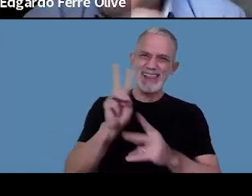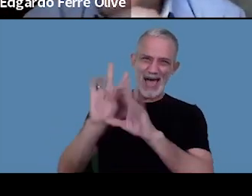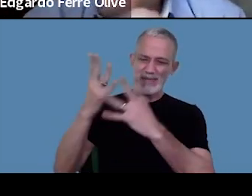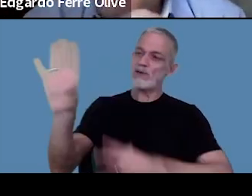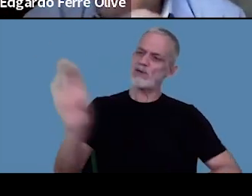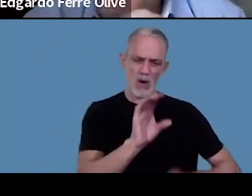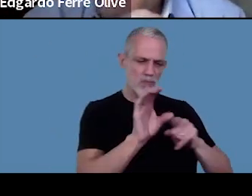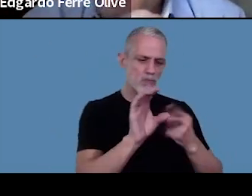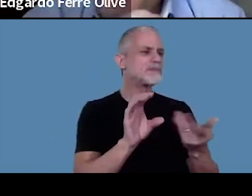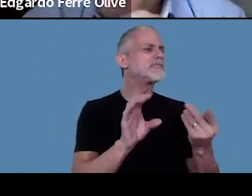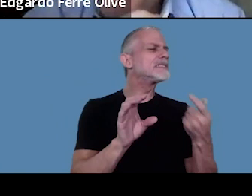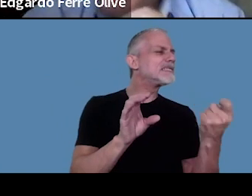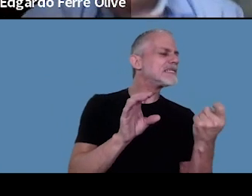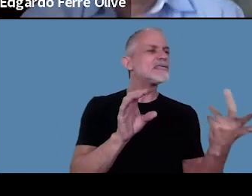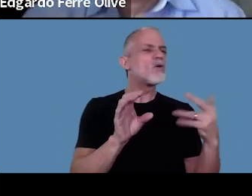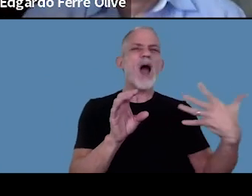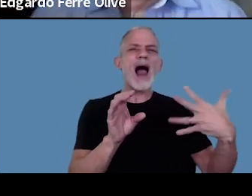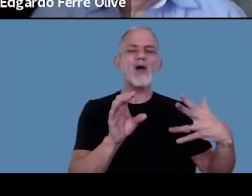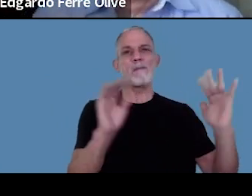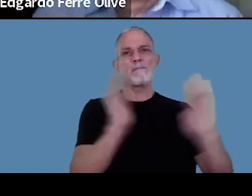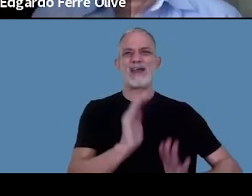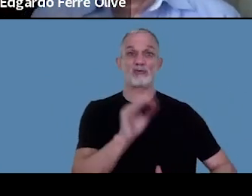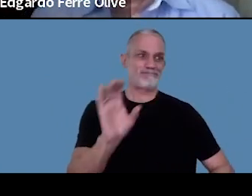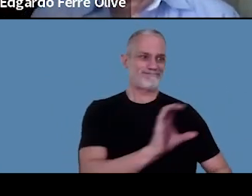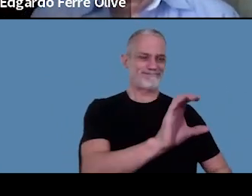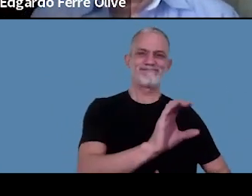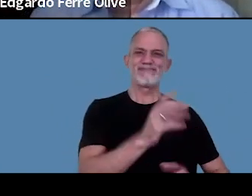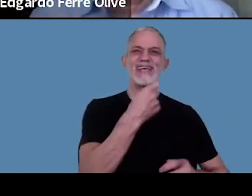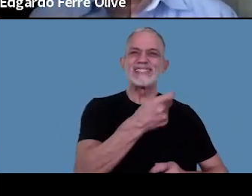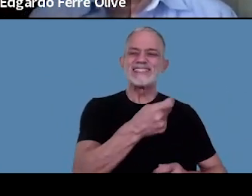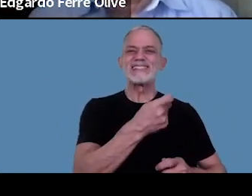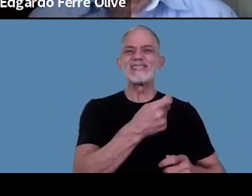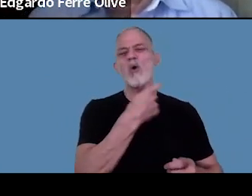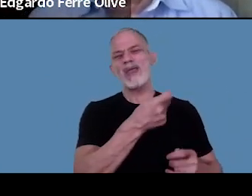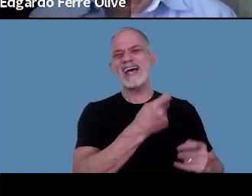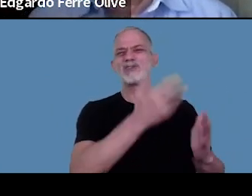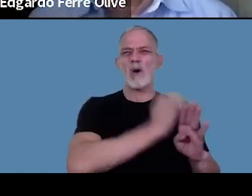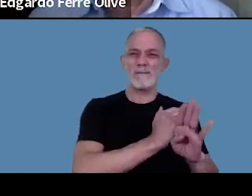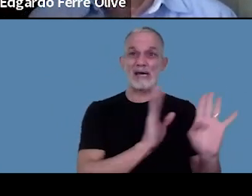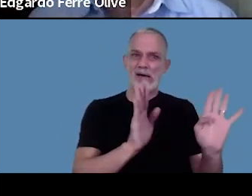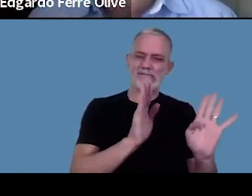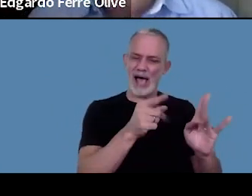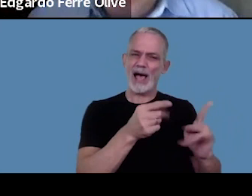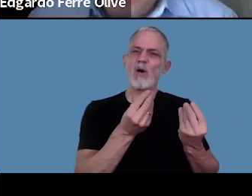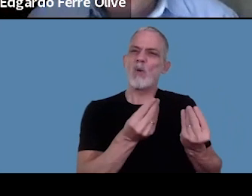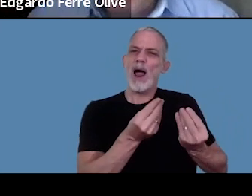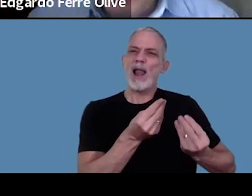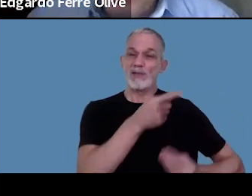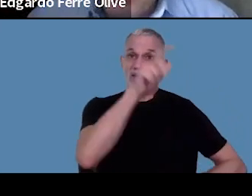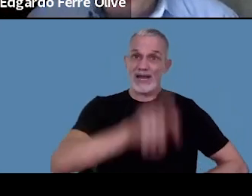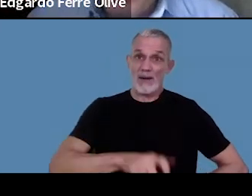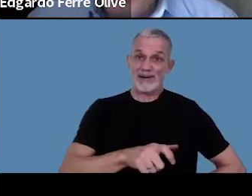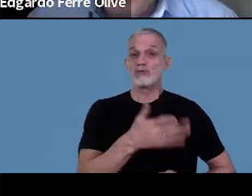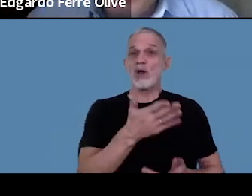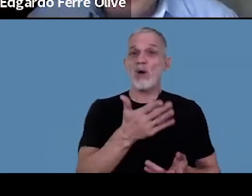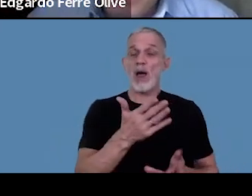reducir cargas sociales. ¿Para qué? Si yo reduzco las cargas sociales, el efecto que tengo que buscar con eso, ¿cuál es? El efecto de la